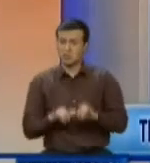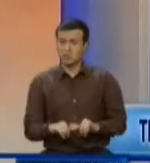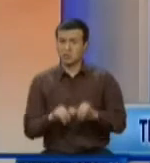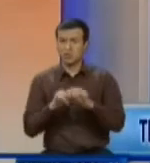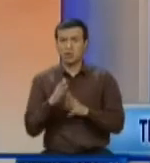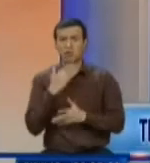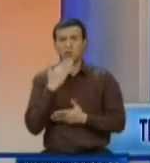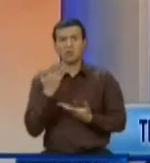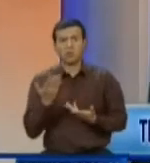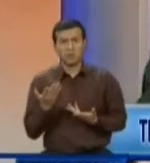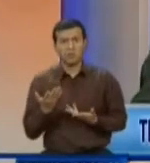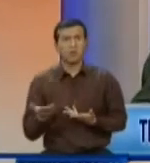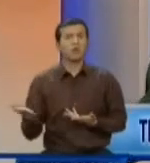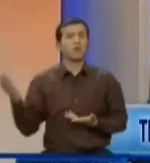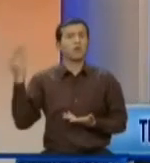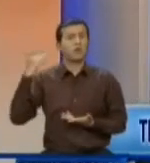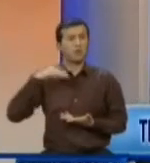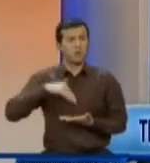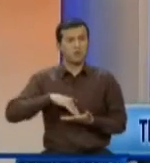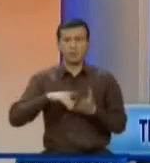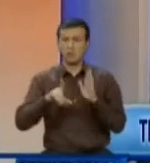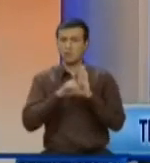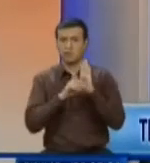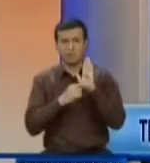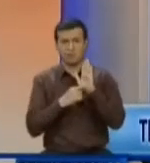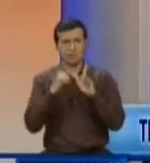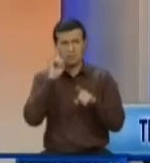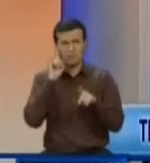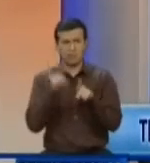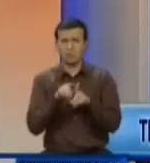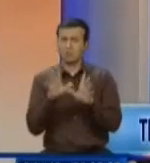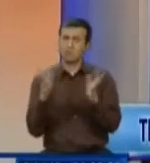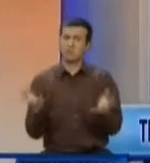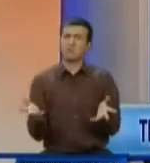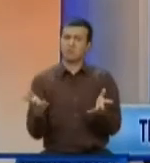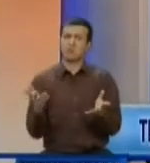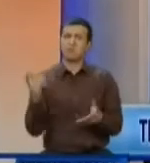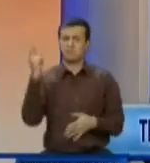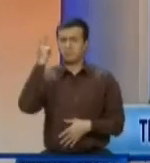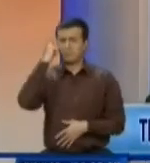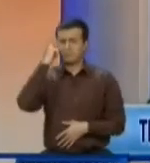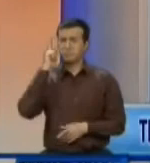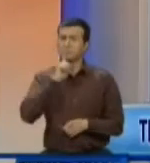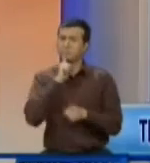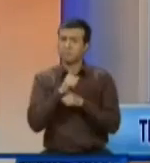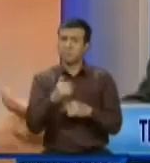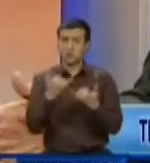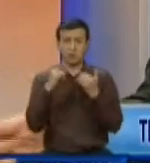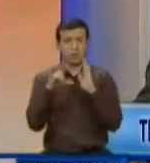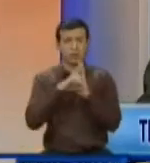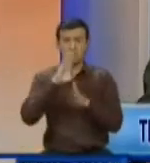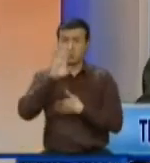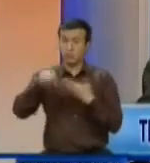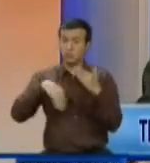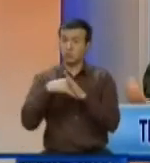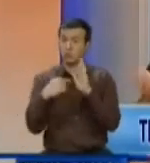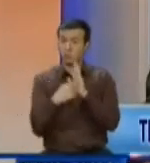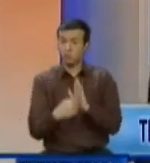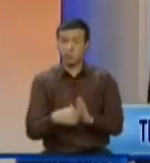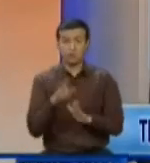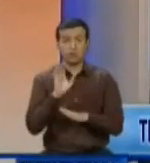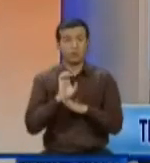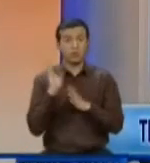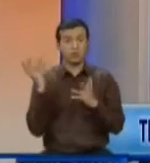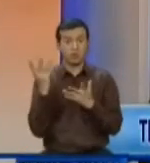no hay necesidad de ratificar lo en una ley que nada tiene que ver con eso entonces para eso ratificamos en esta ley todos los impuestos existentes en el